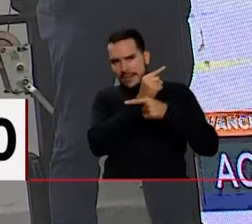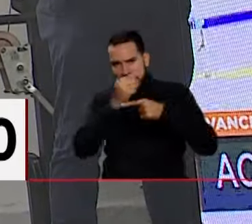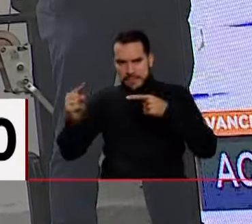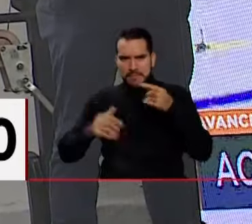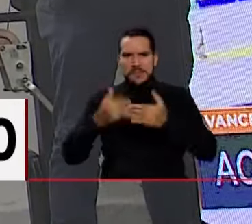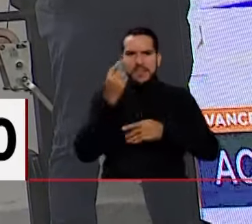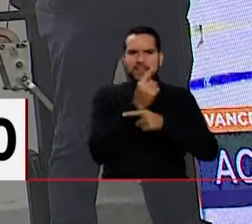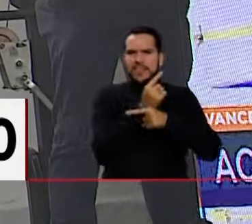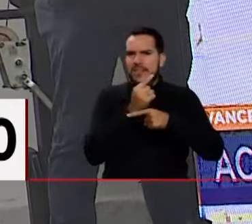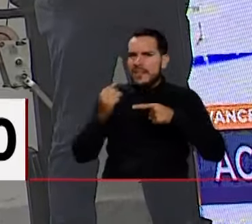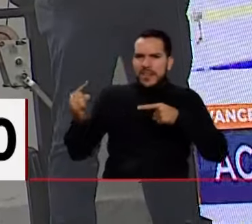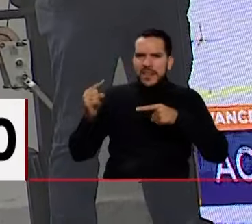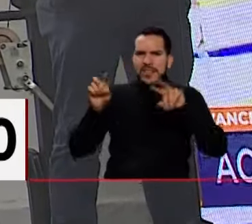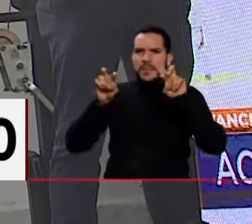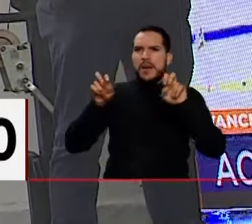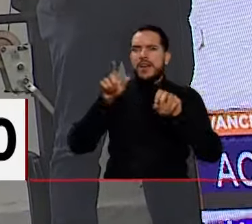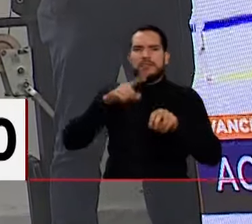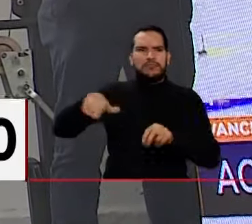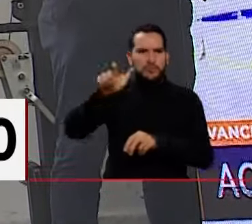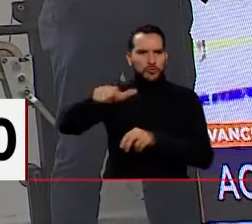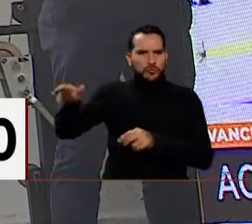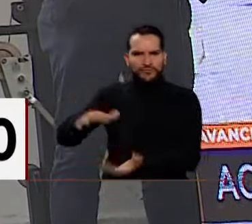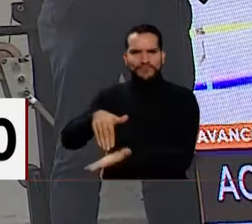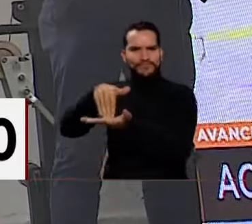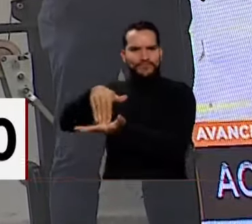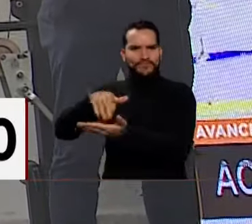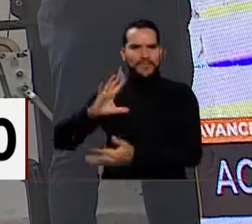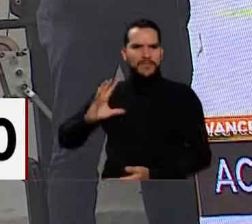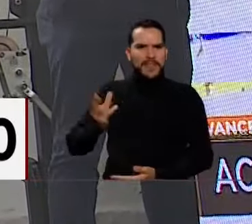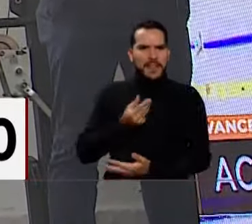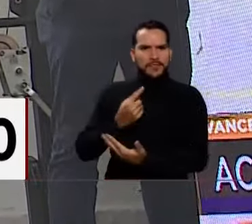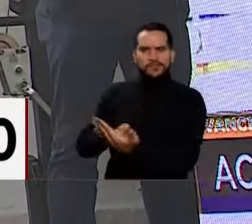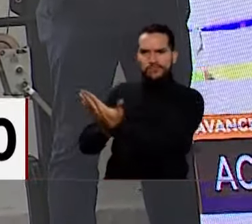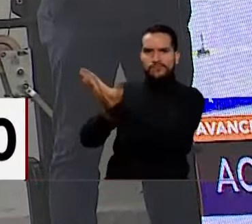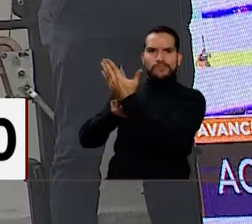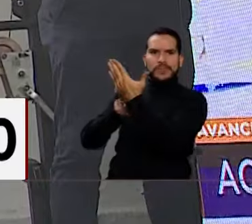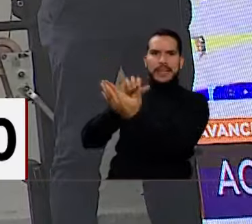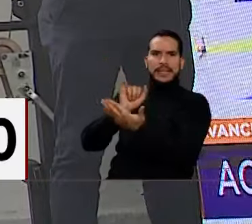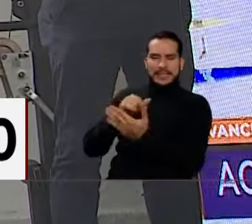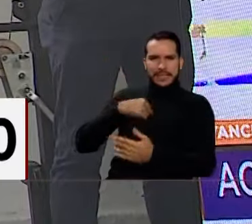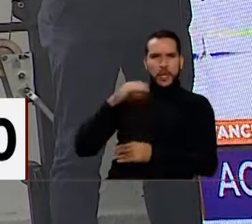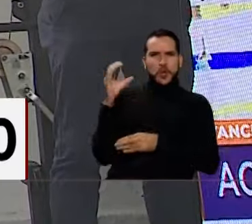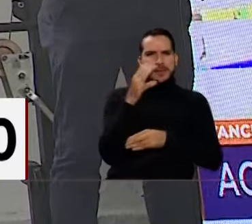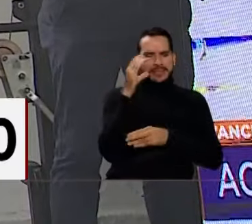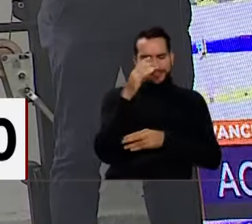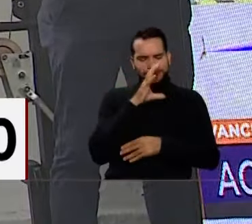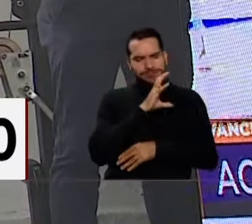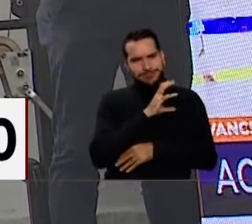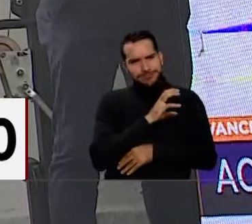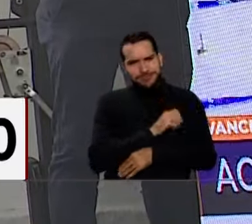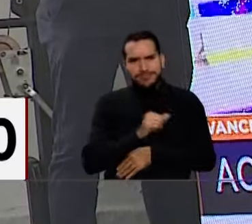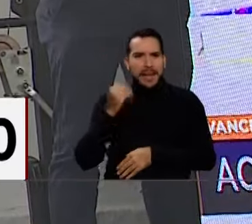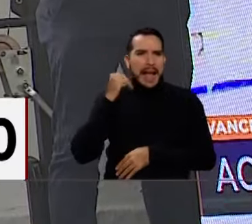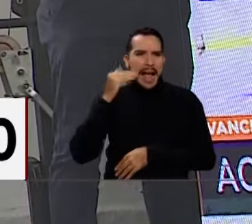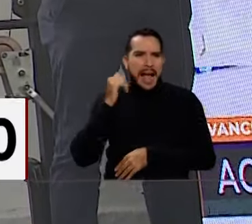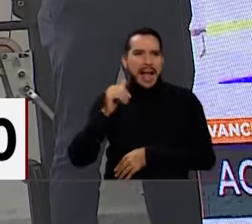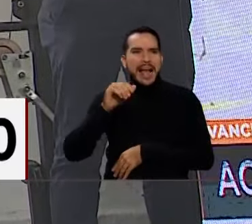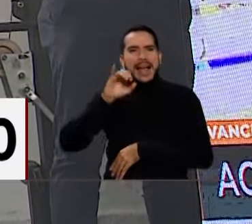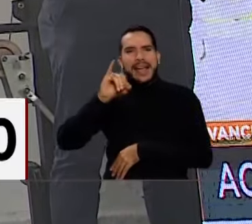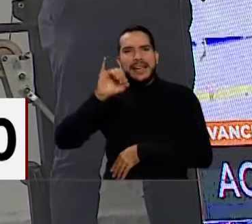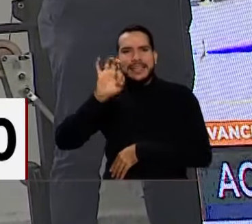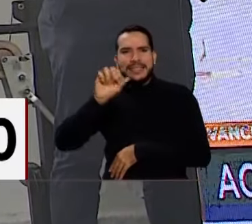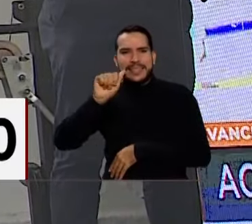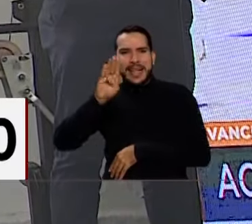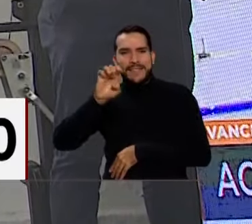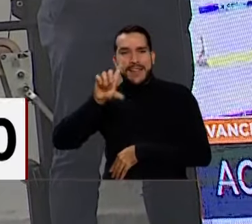colombiano lamenta profundamente estos hechos y pido perdón a Raíza Isabela Salazar por la falta de acceso a la